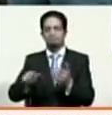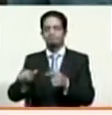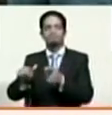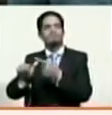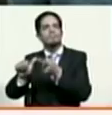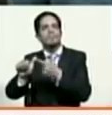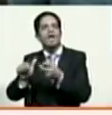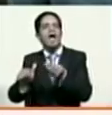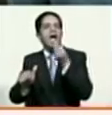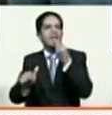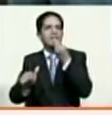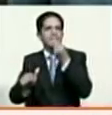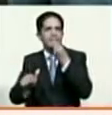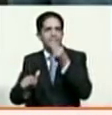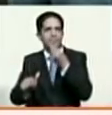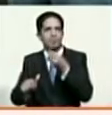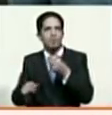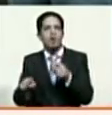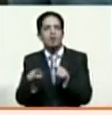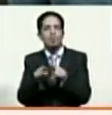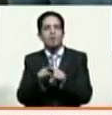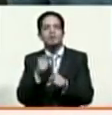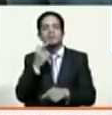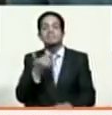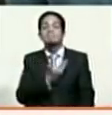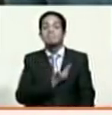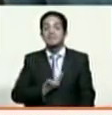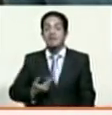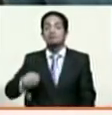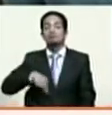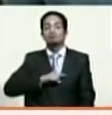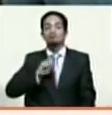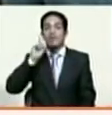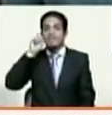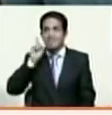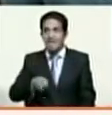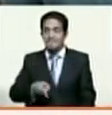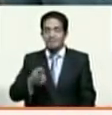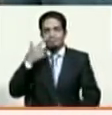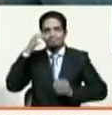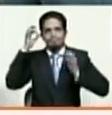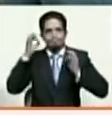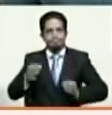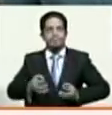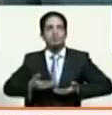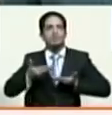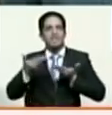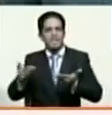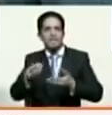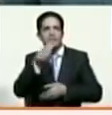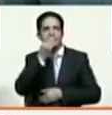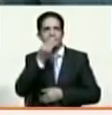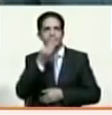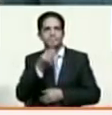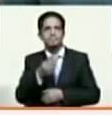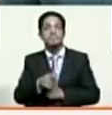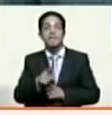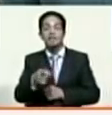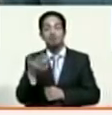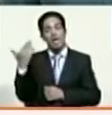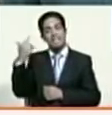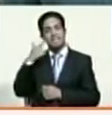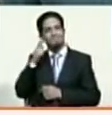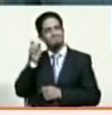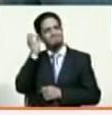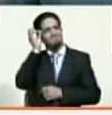nuestro presidente, tenemos que garantizar la soberanía y la seguridad alimentaria. Fue un camino que trazó el comandante